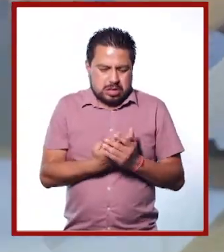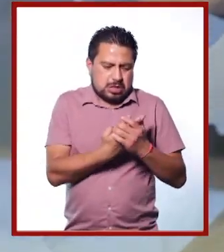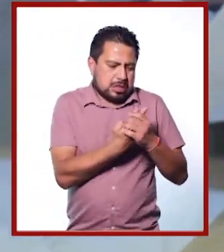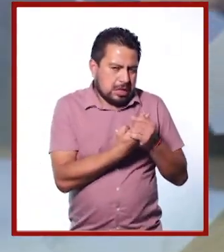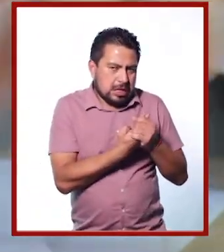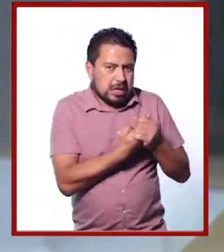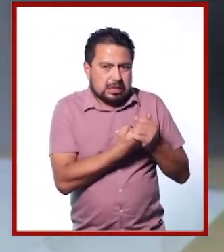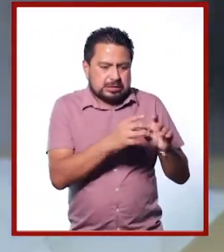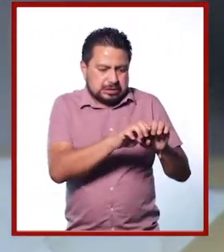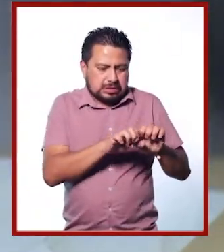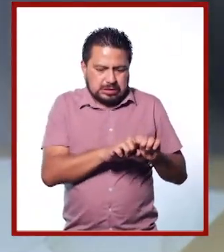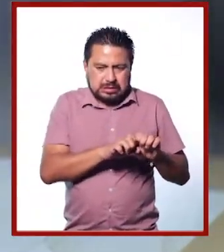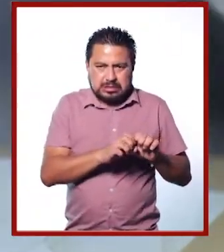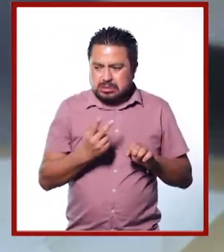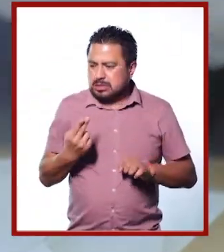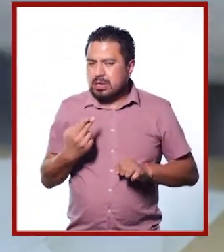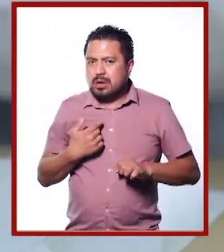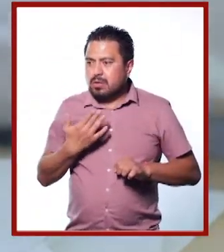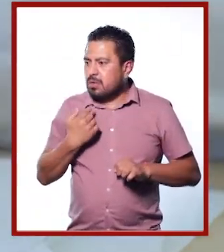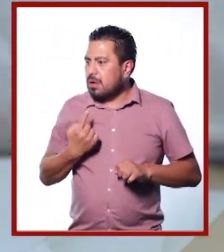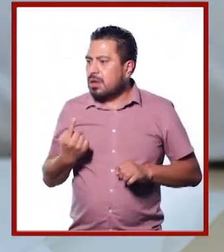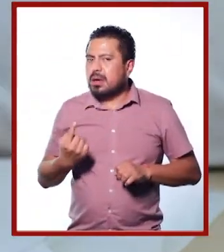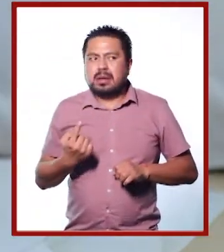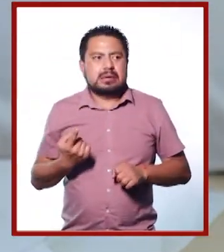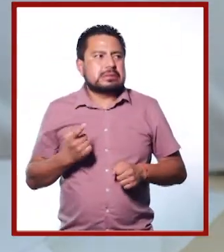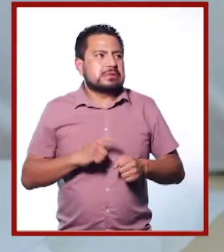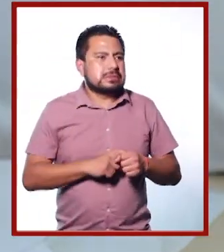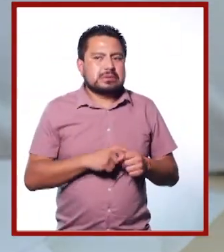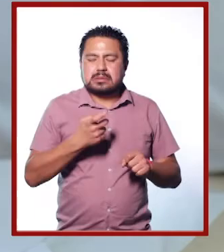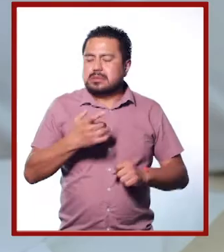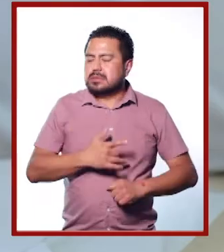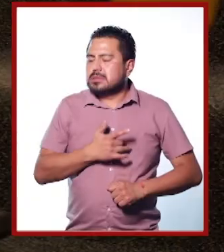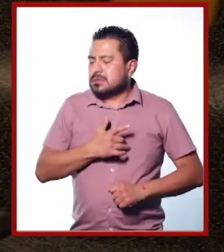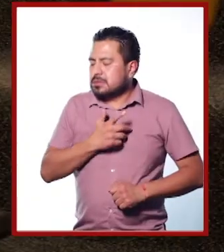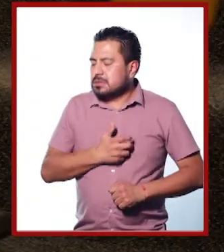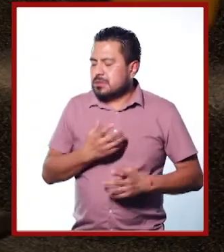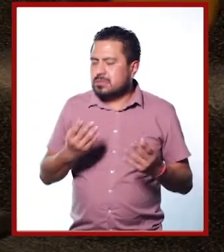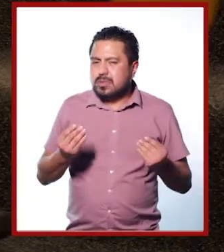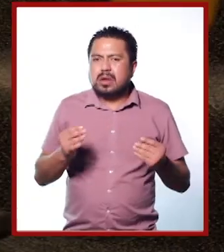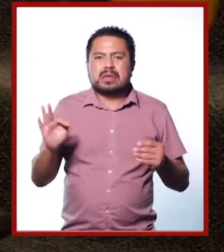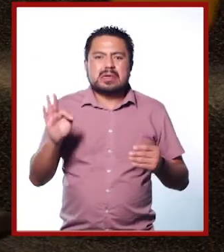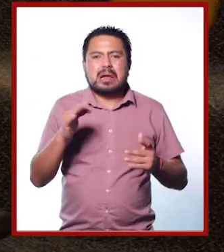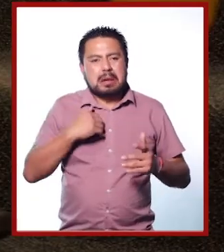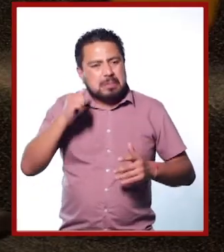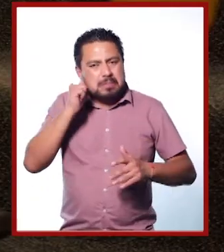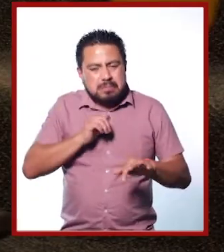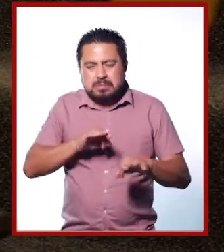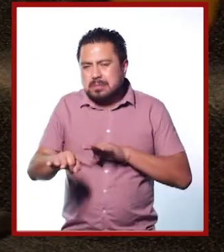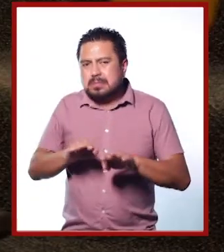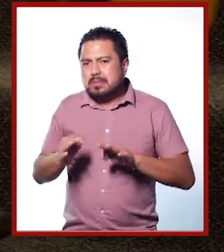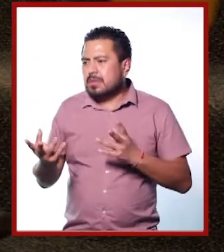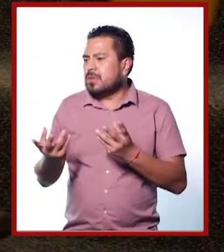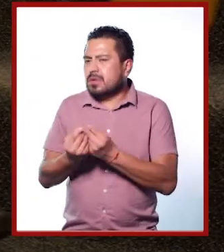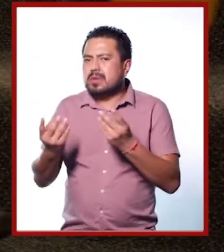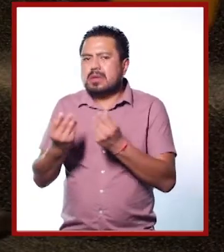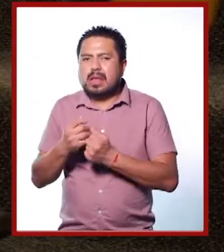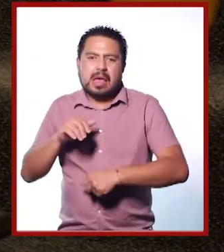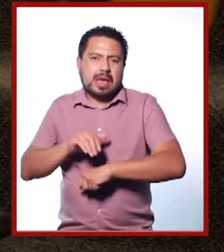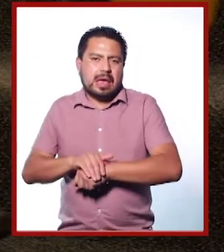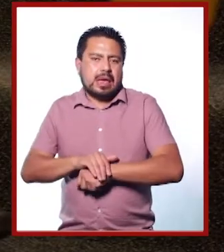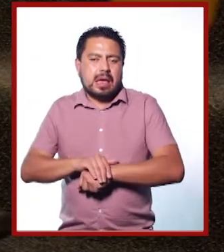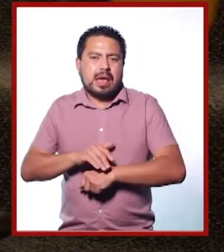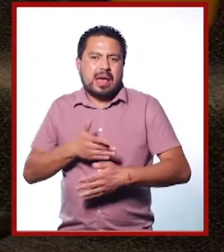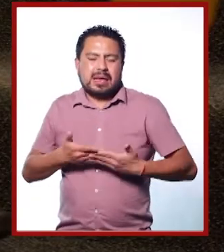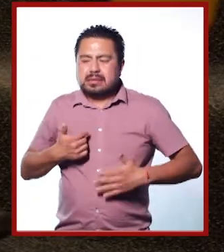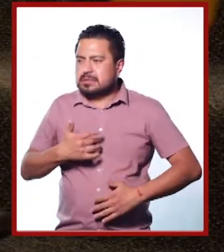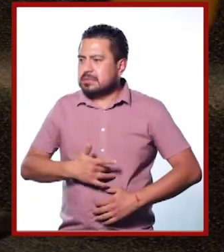vez de parejas para los trabajos en equipo y resulta que yo me quedé sin nadie, ¿no? Y esta parte me dolió mucho porque a lo mejor yo siempre trabajaba en pareja con una